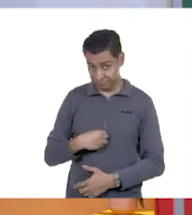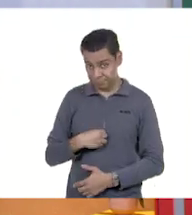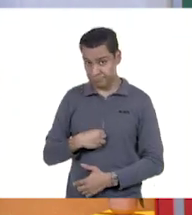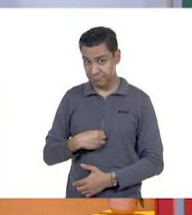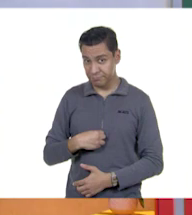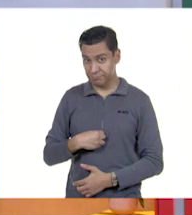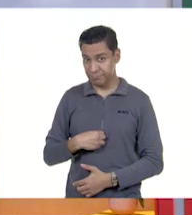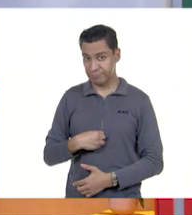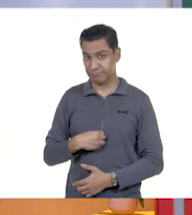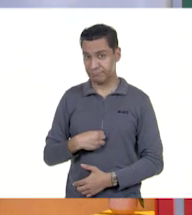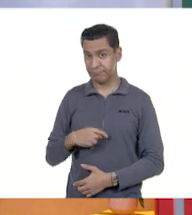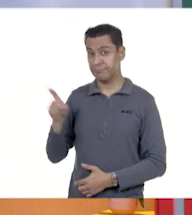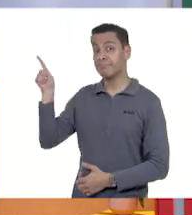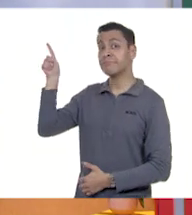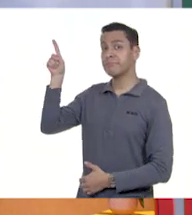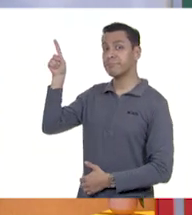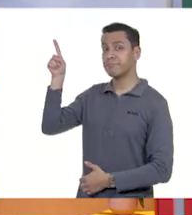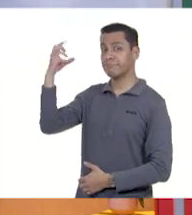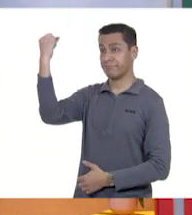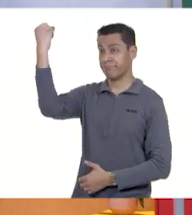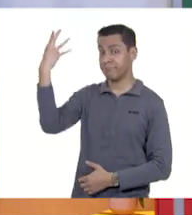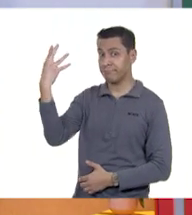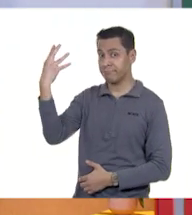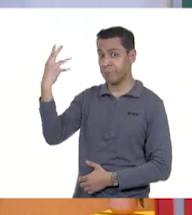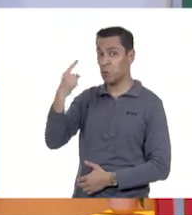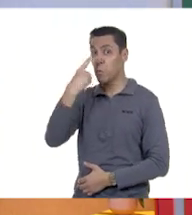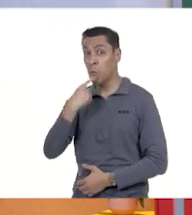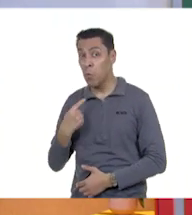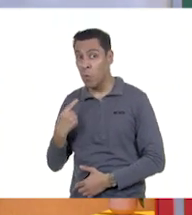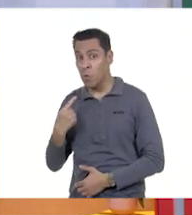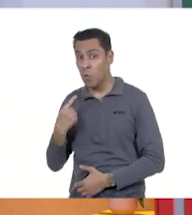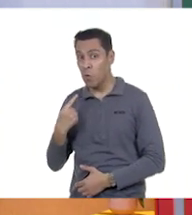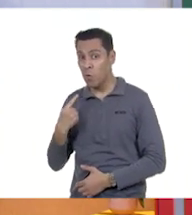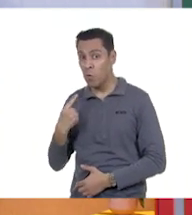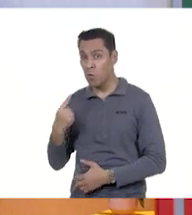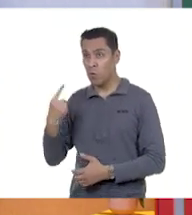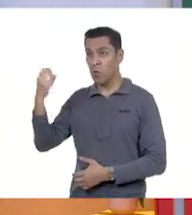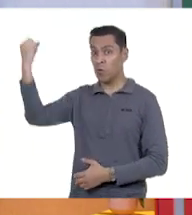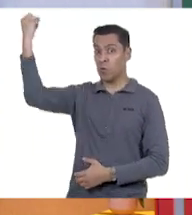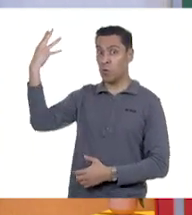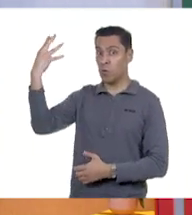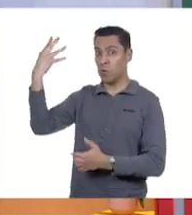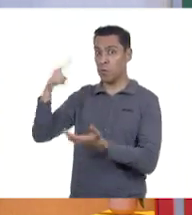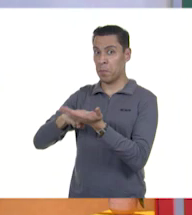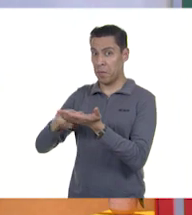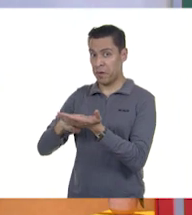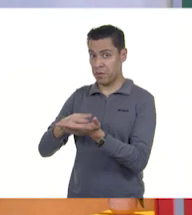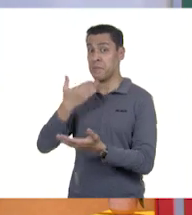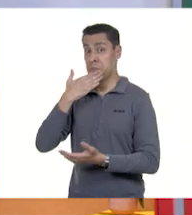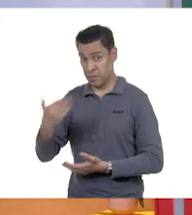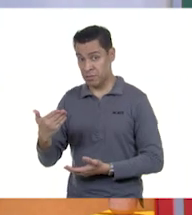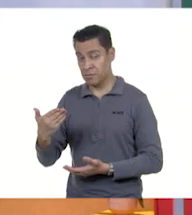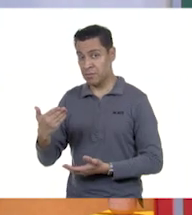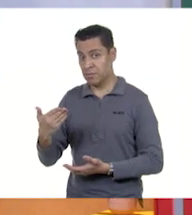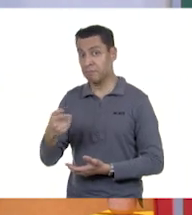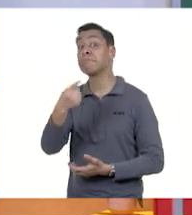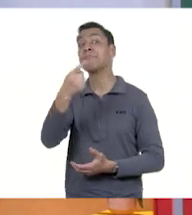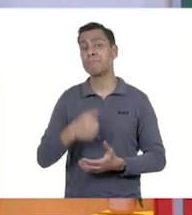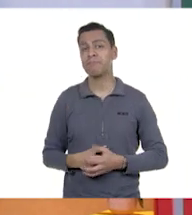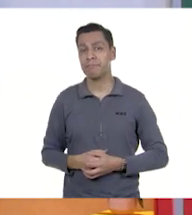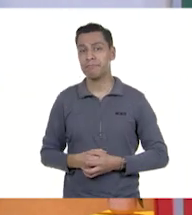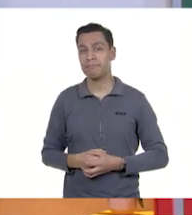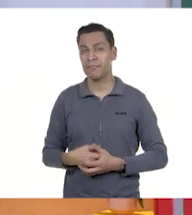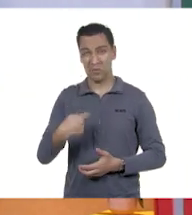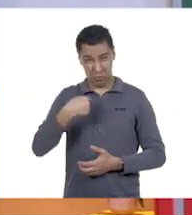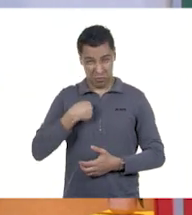manera es un modo correcto, perdón, incorrecto o un modo correcto? ¿Lo que hice